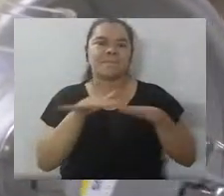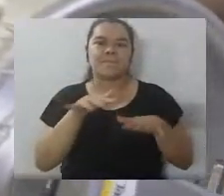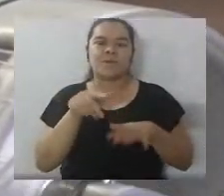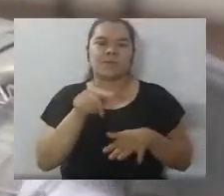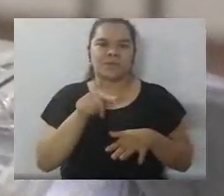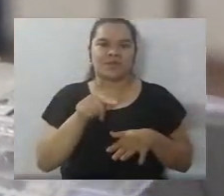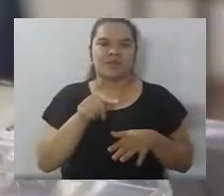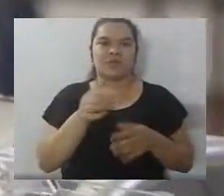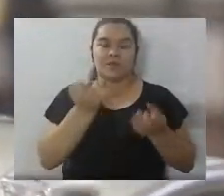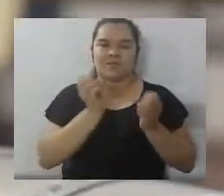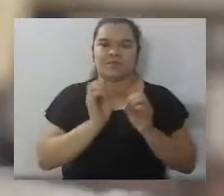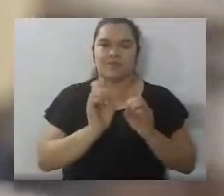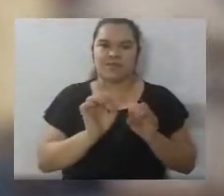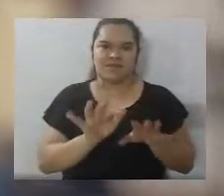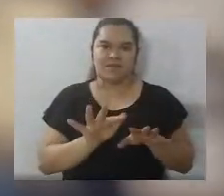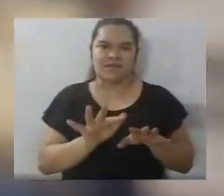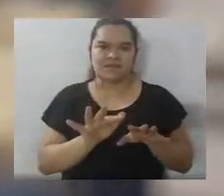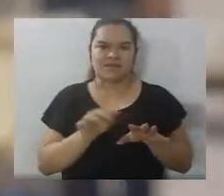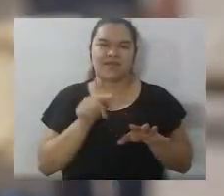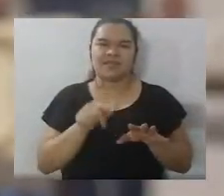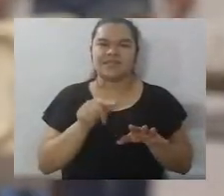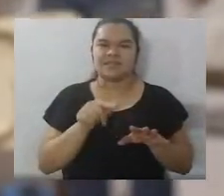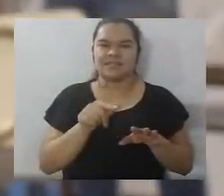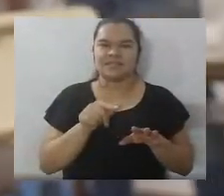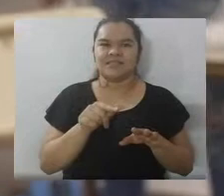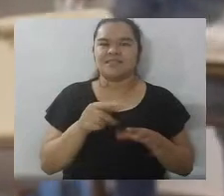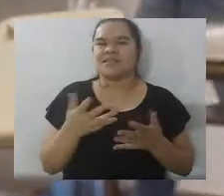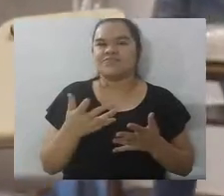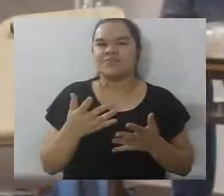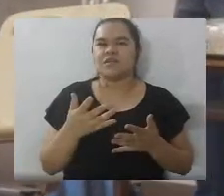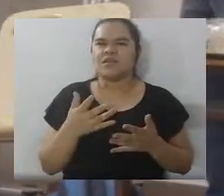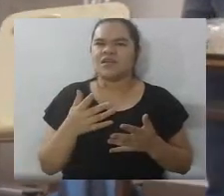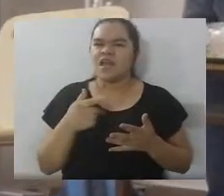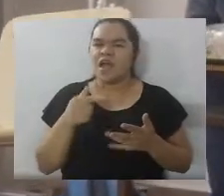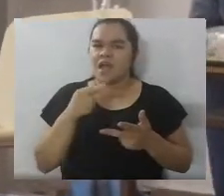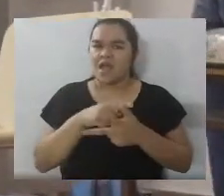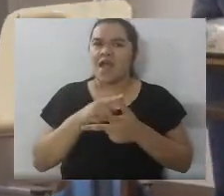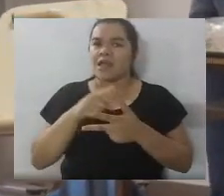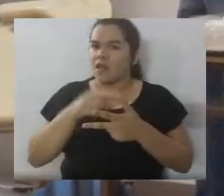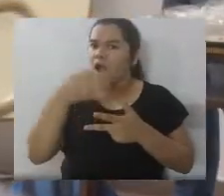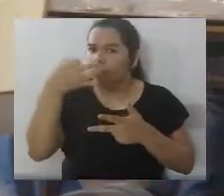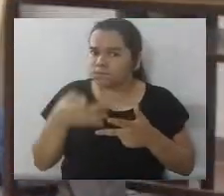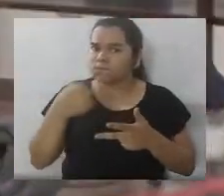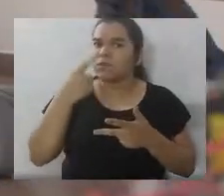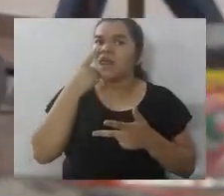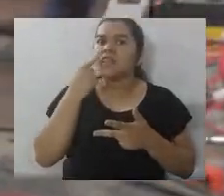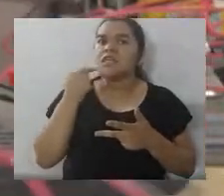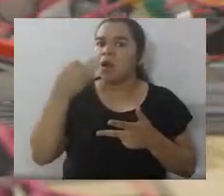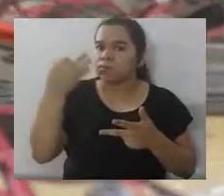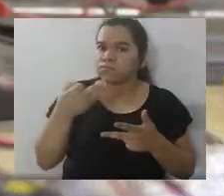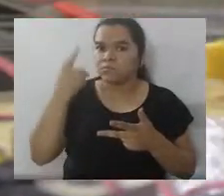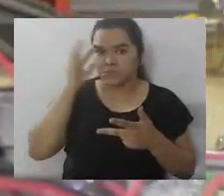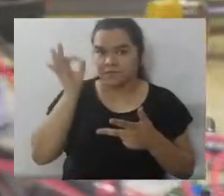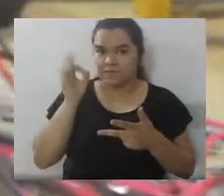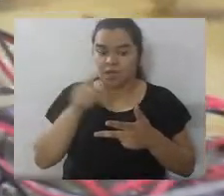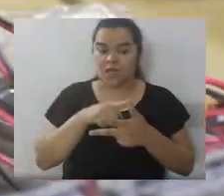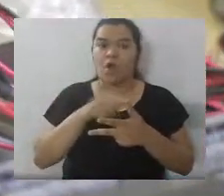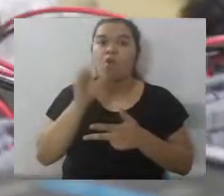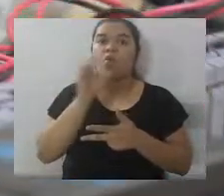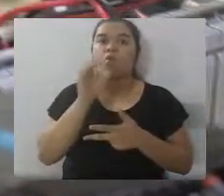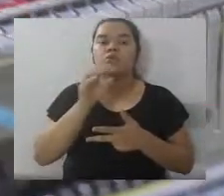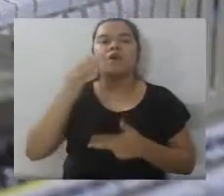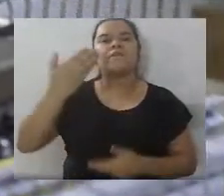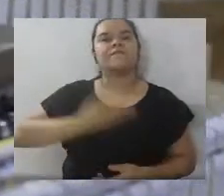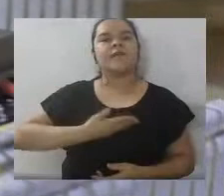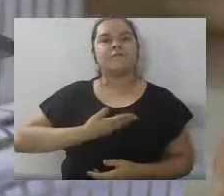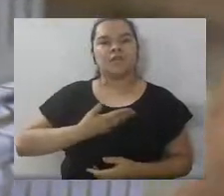como fecha ya está ya está establecido el 1 de febrero, se arrancarían los cursillos con varios